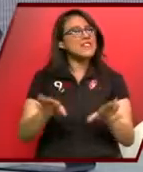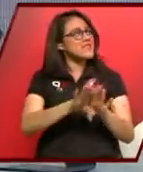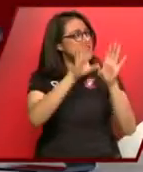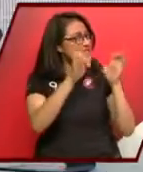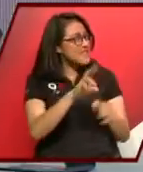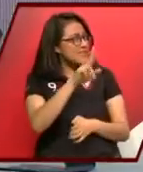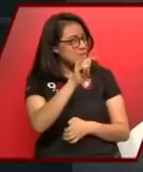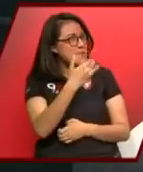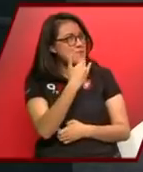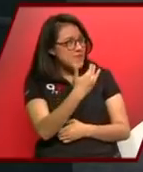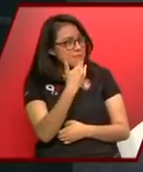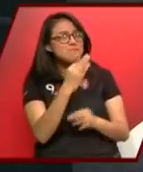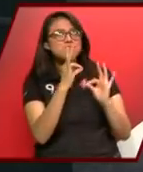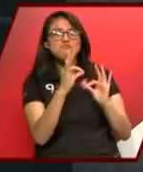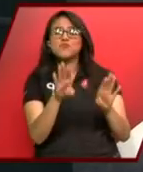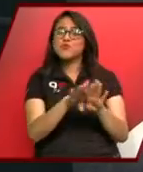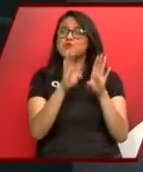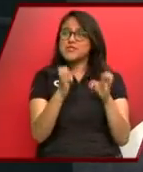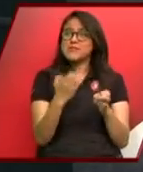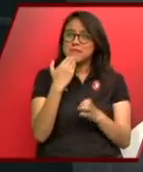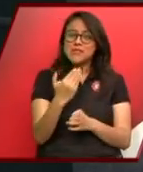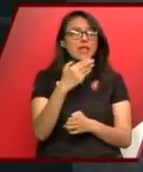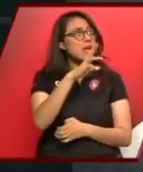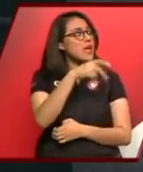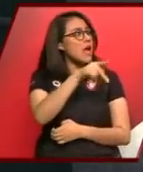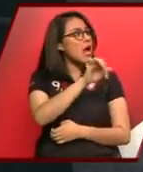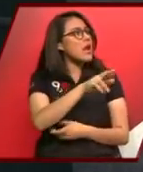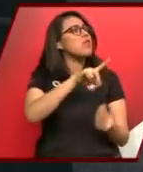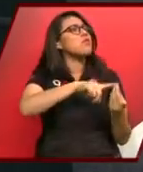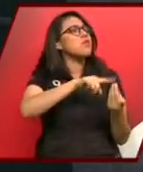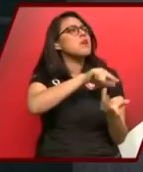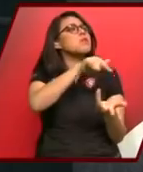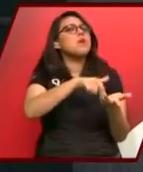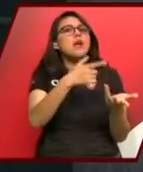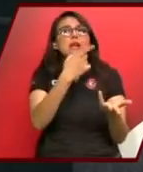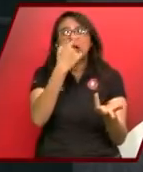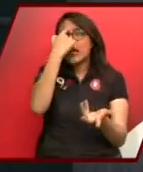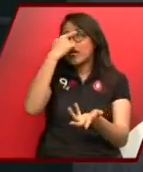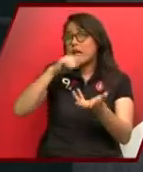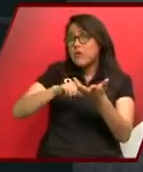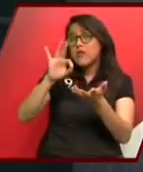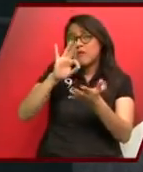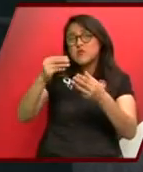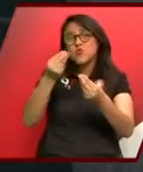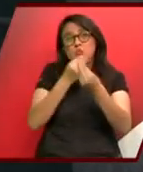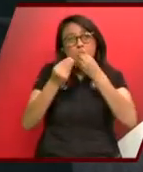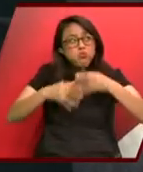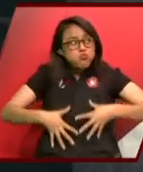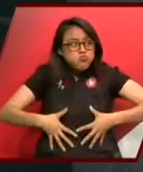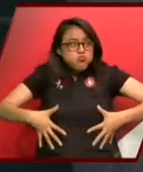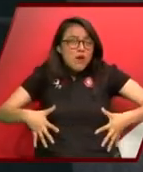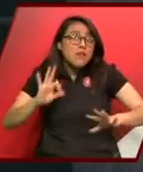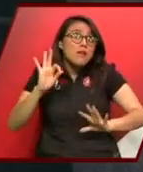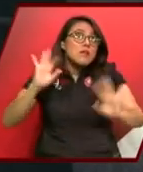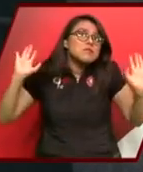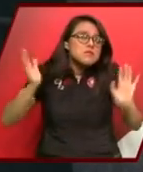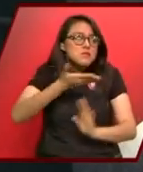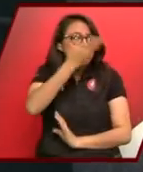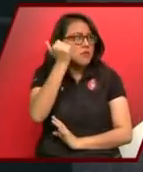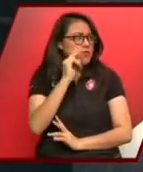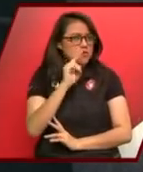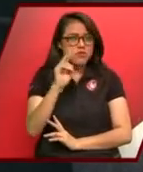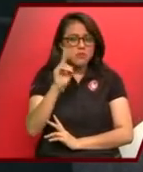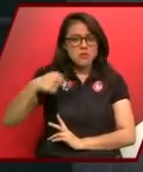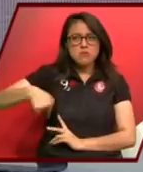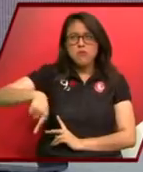Urbano? Muchas gracias. ¿Y Calle, qué sabes de ella? No sé, señor. Me dijo, creo que comió de más, no sé qué pasó. La vi hace